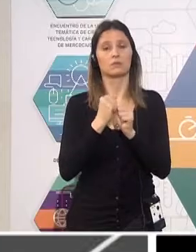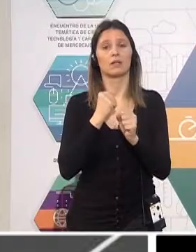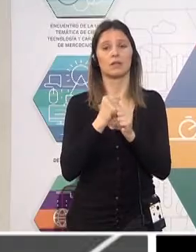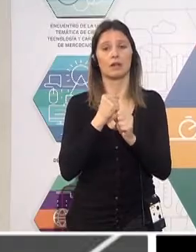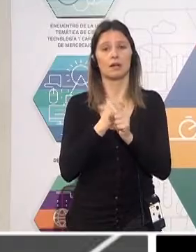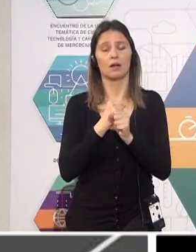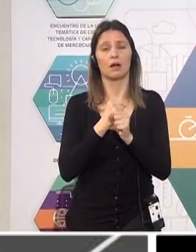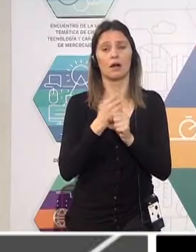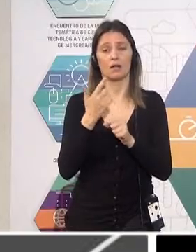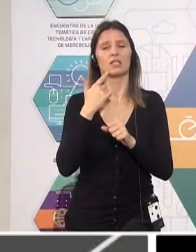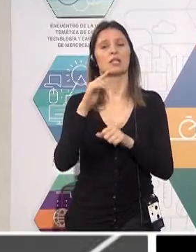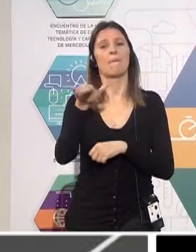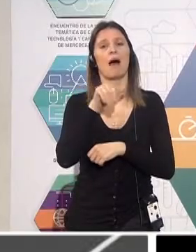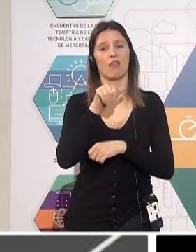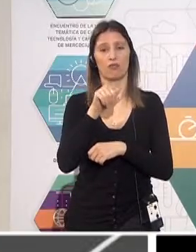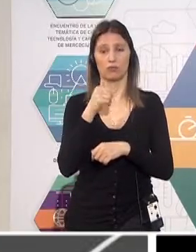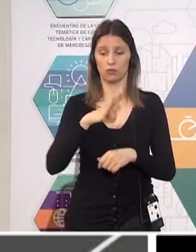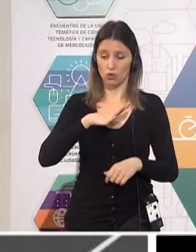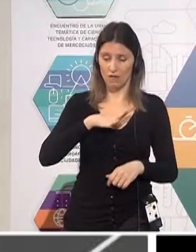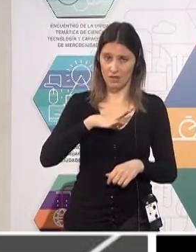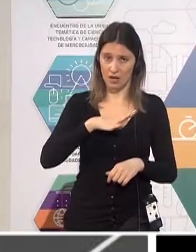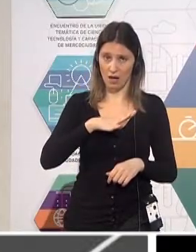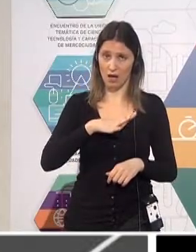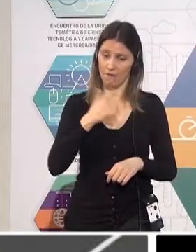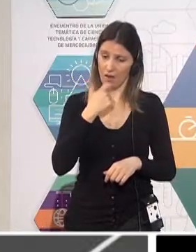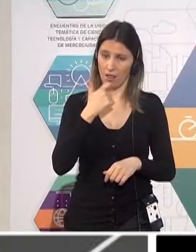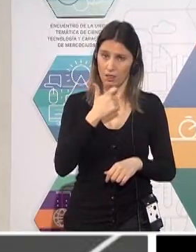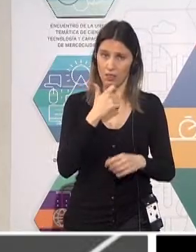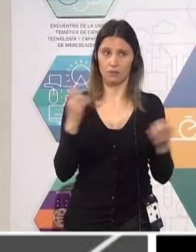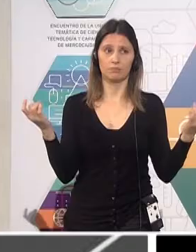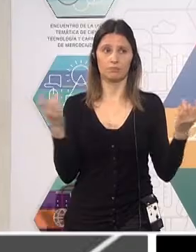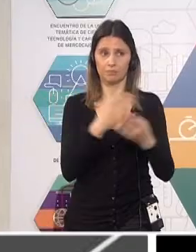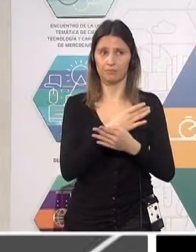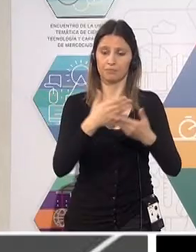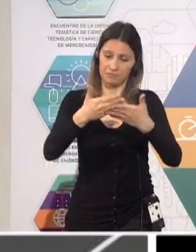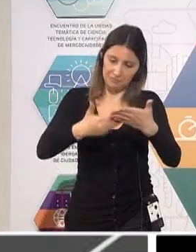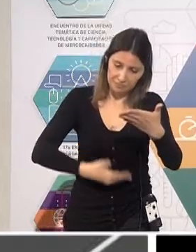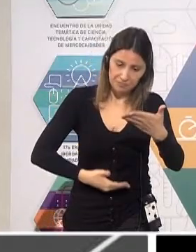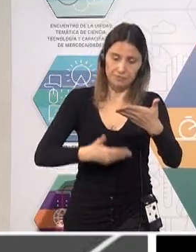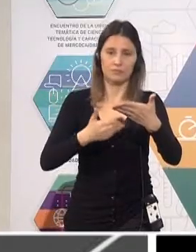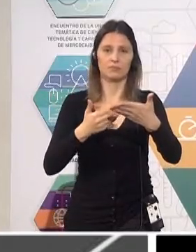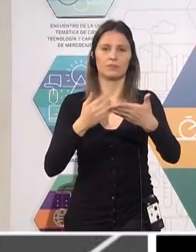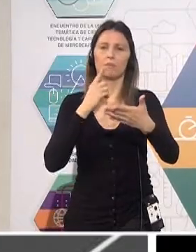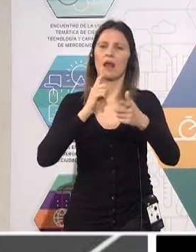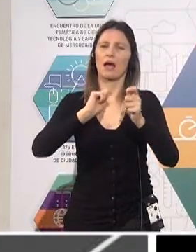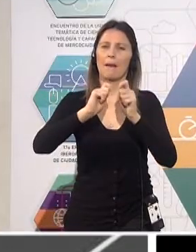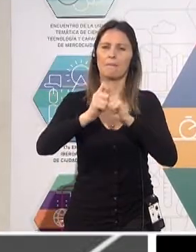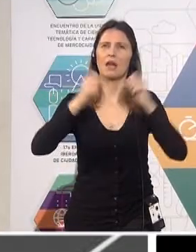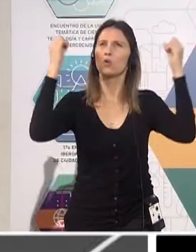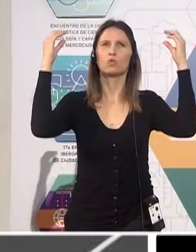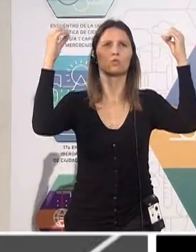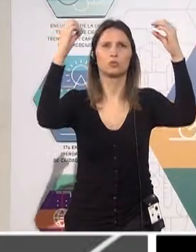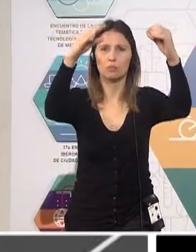una licitación todavía estamos definiendo el oste del pliego para la licitación del cambio de luminarias la